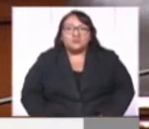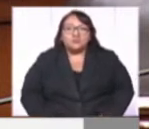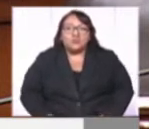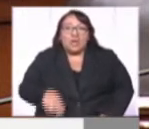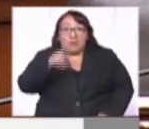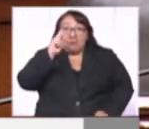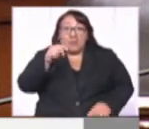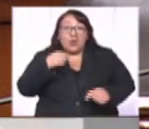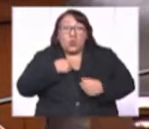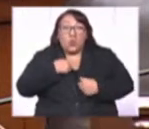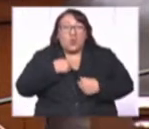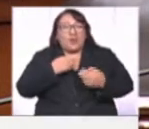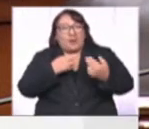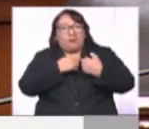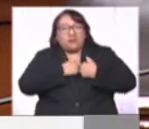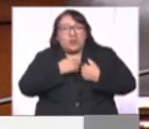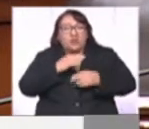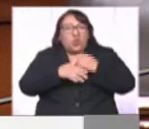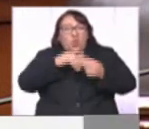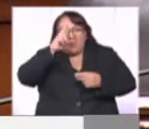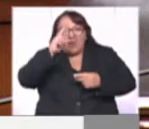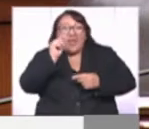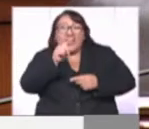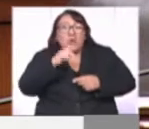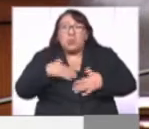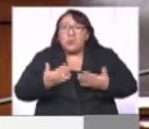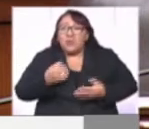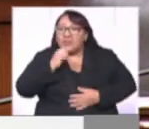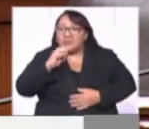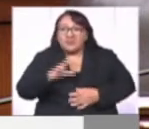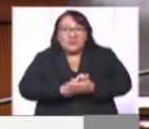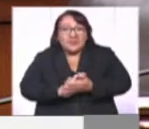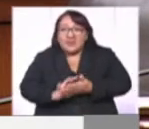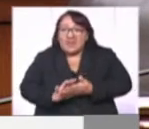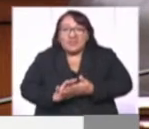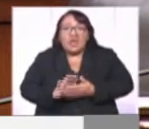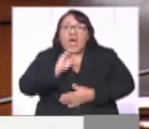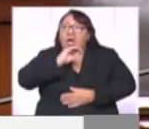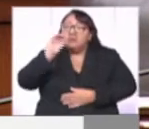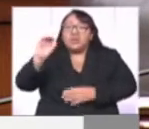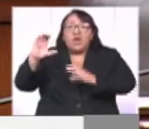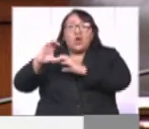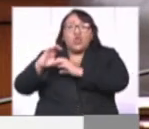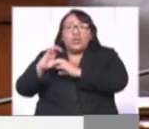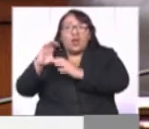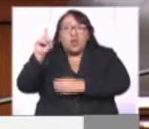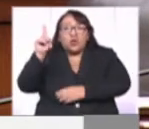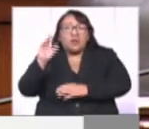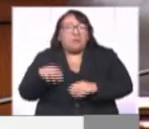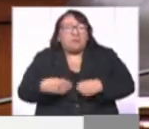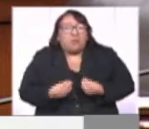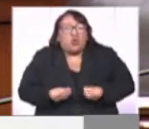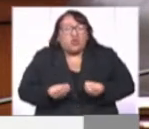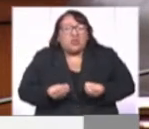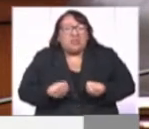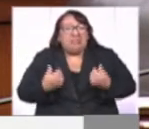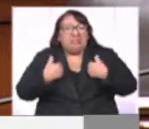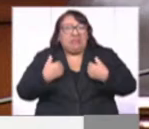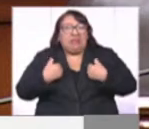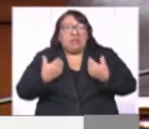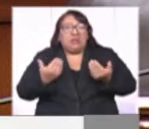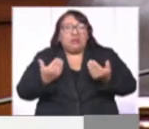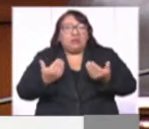puede sustentar, justificar y tampoco ha declarado a la Contraloría de la República cómo es que ha adquirido